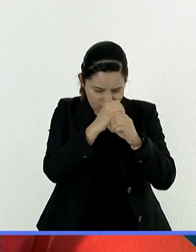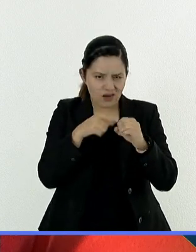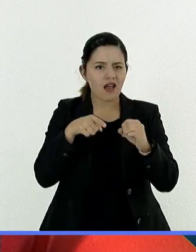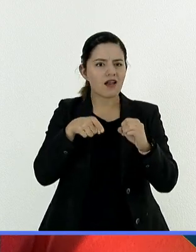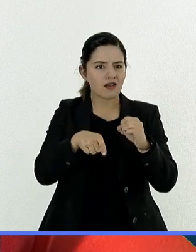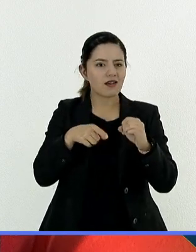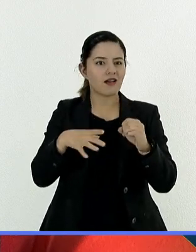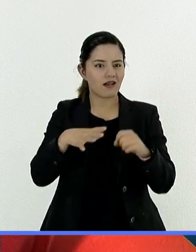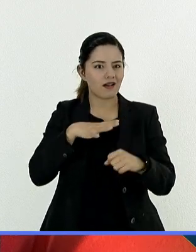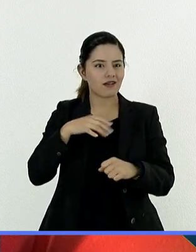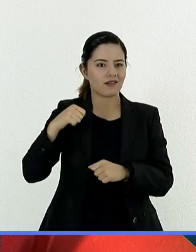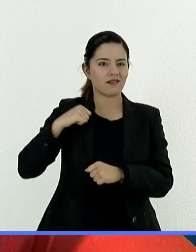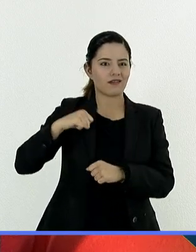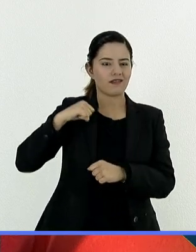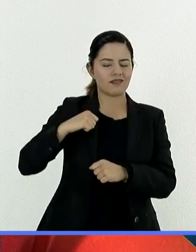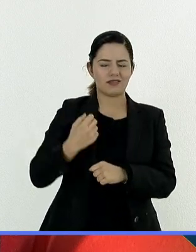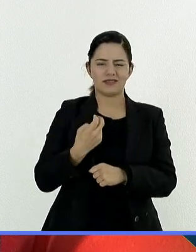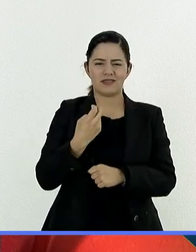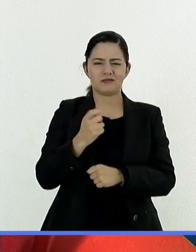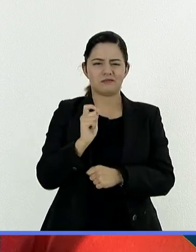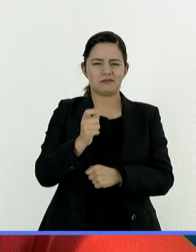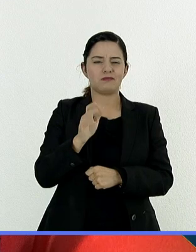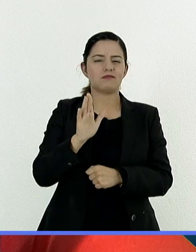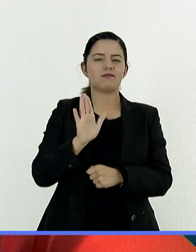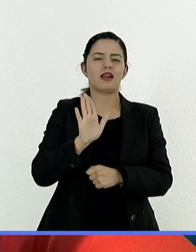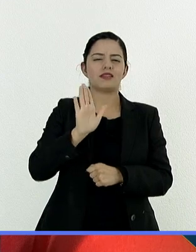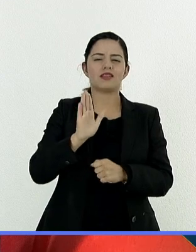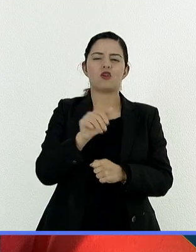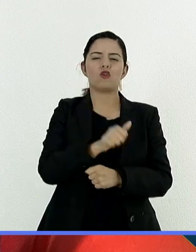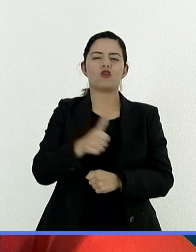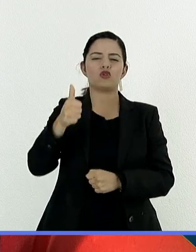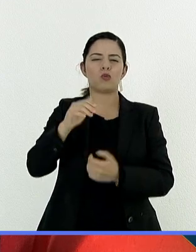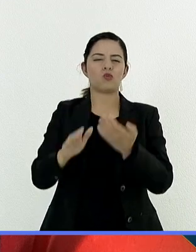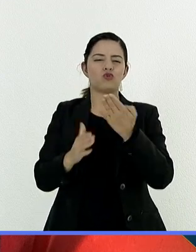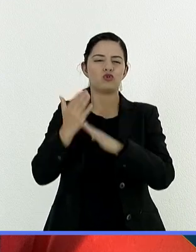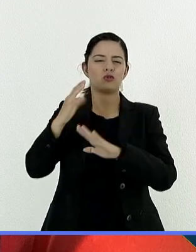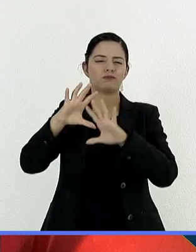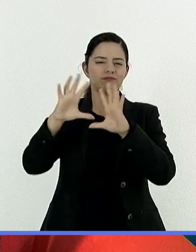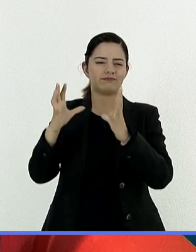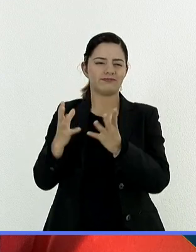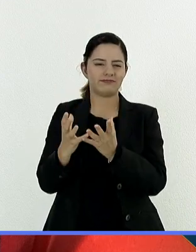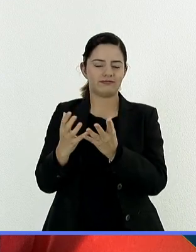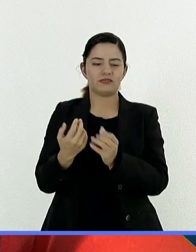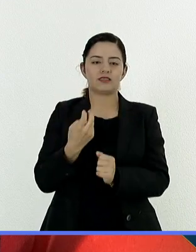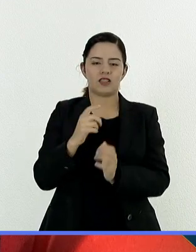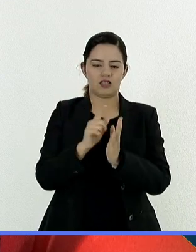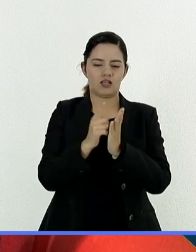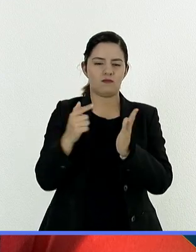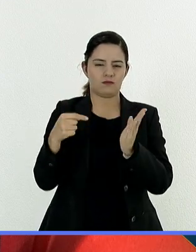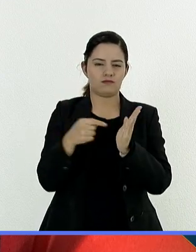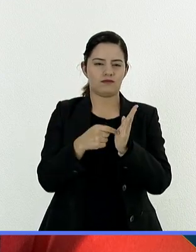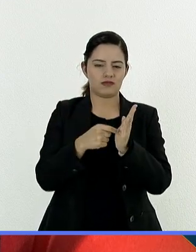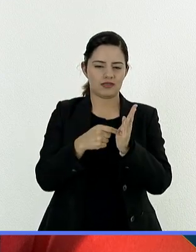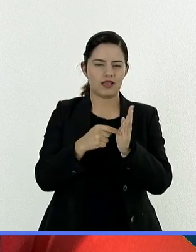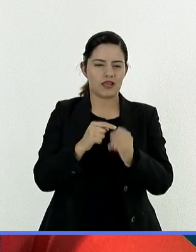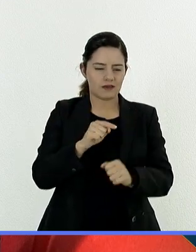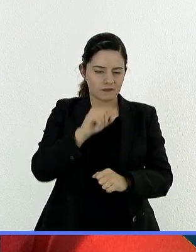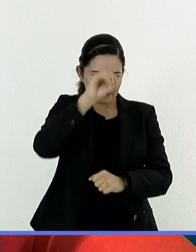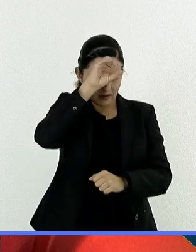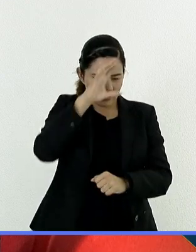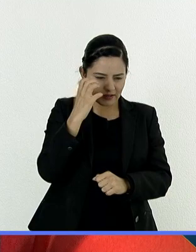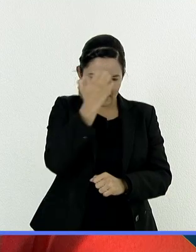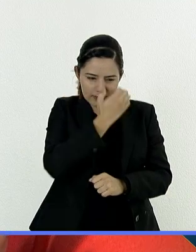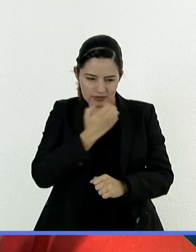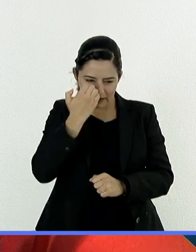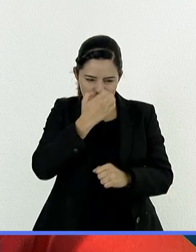como lo decías también un planeta que explorar dentro de nuestro planeta y este libro exploraciones del mundo subterráneo un acercamiento al